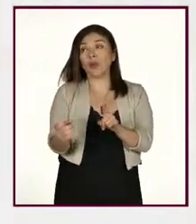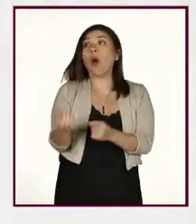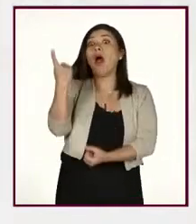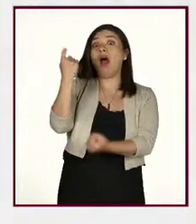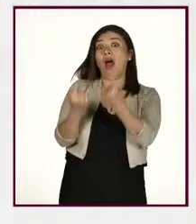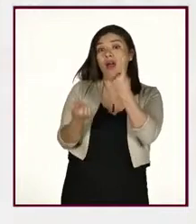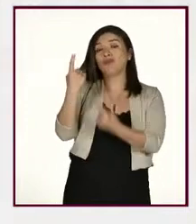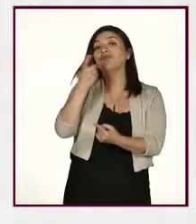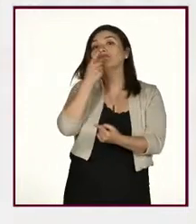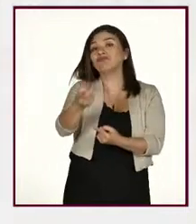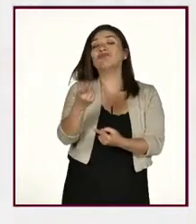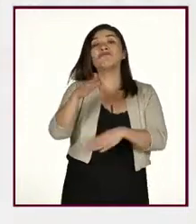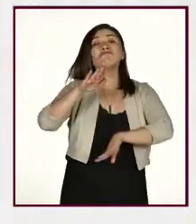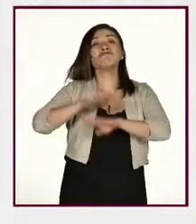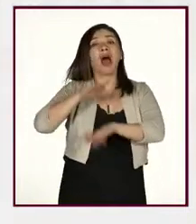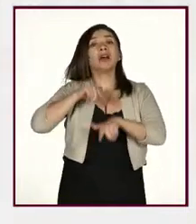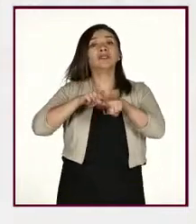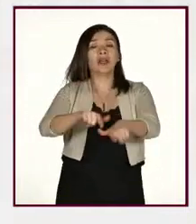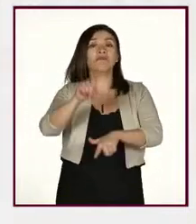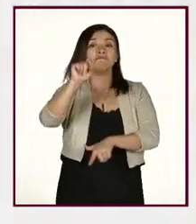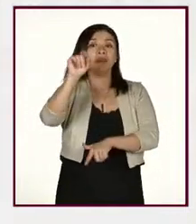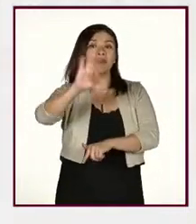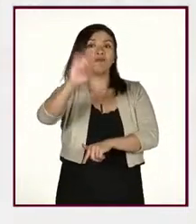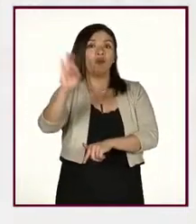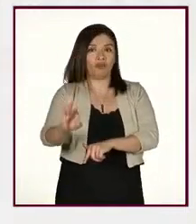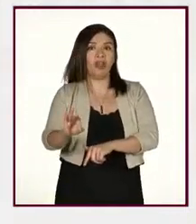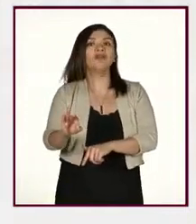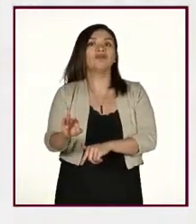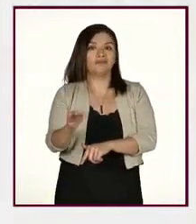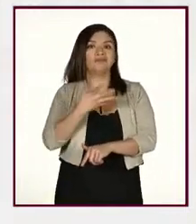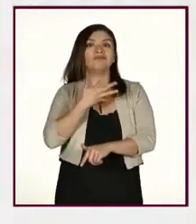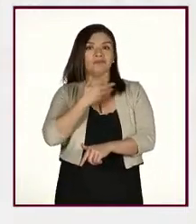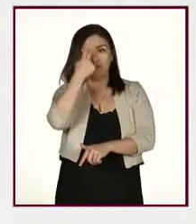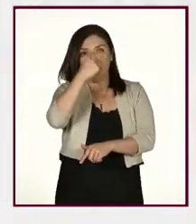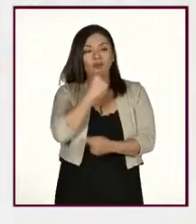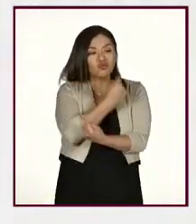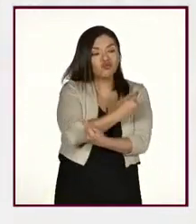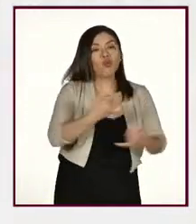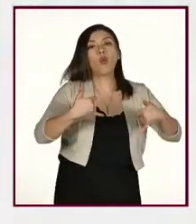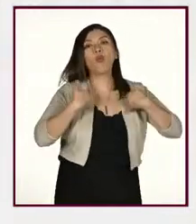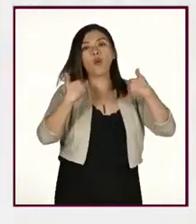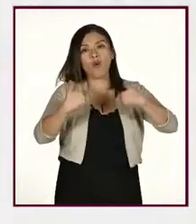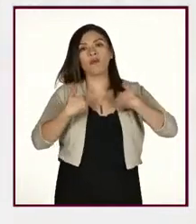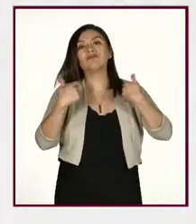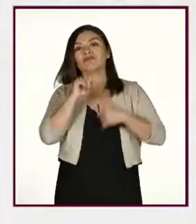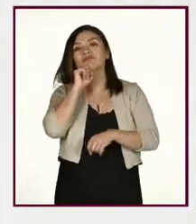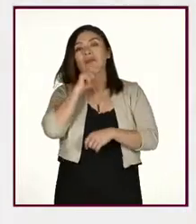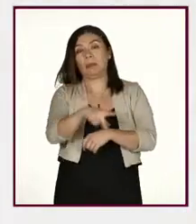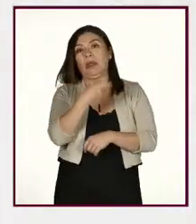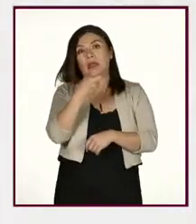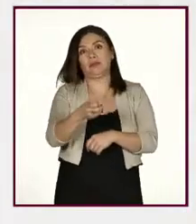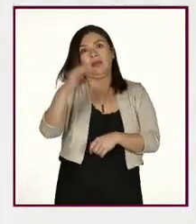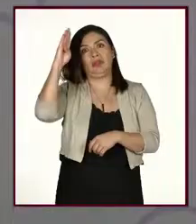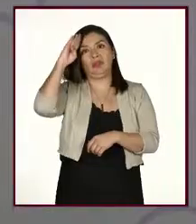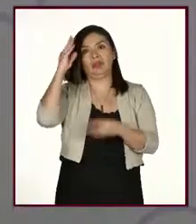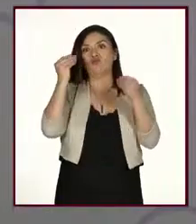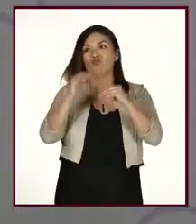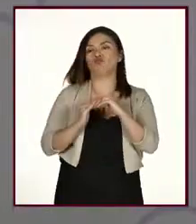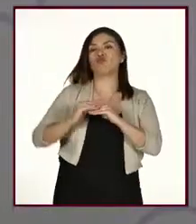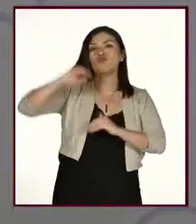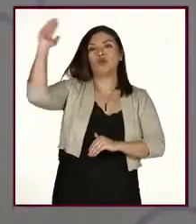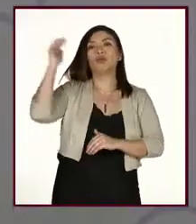estudios mencionan una prevalencia de hasta el 20%, ¿no?, en la infancia y la adolescencia. Entonces, pues, bastante alta,